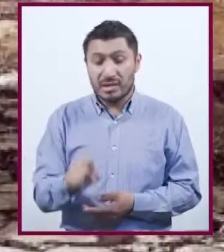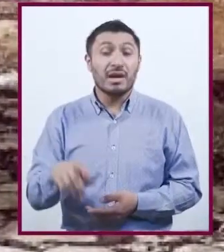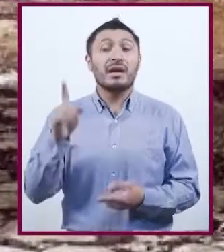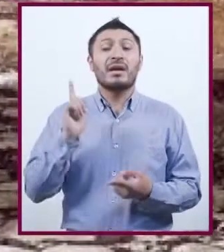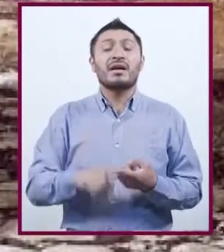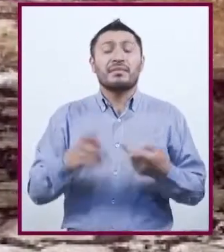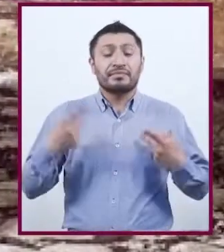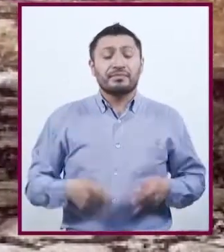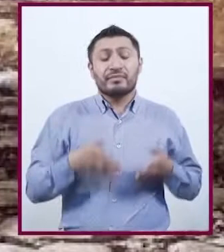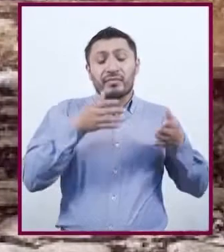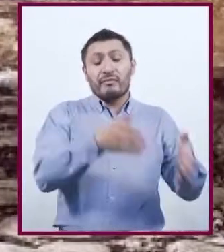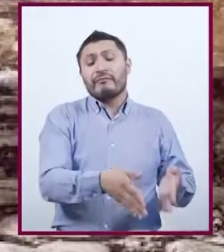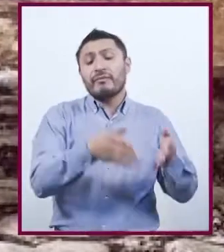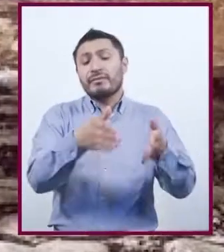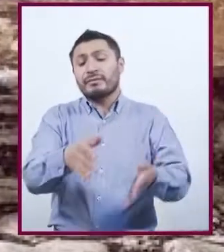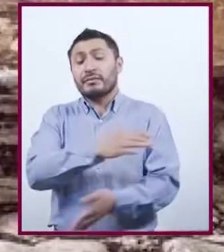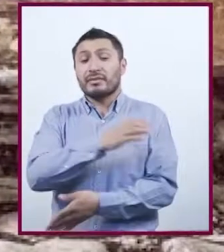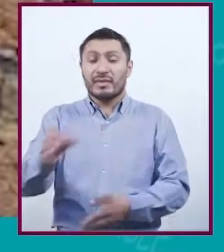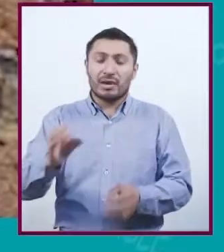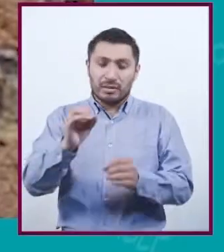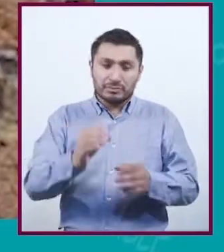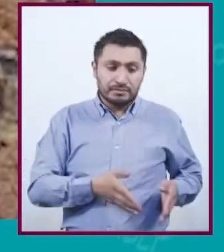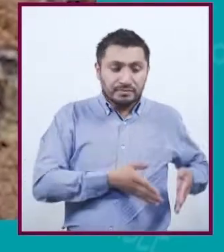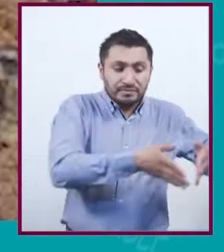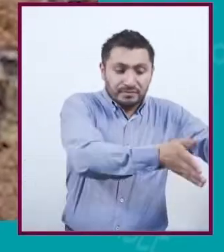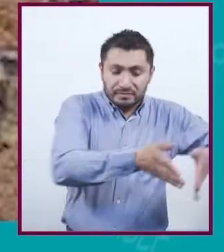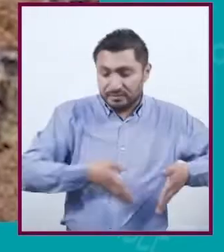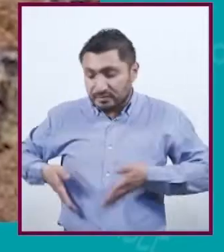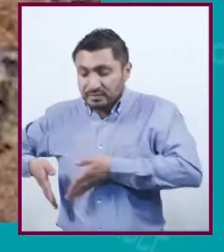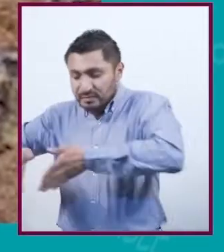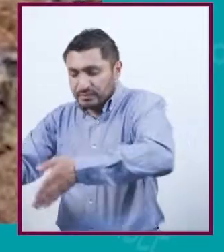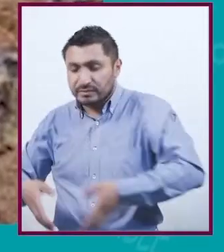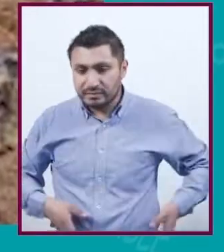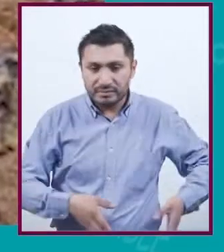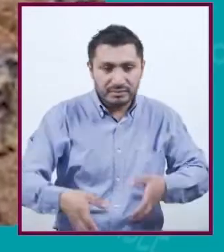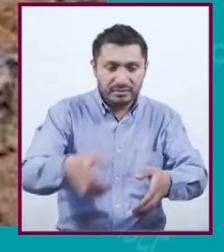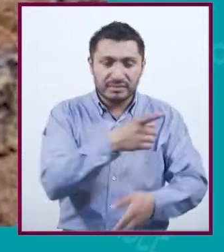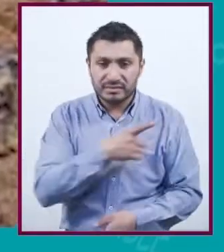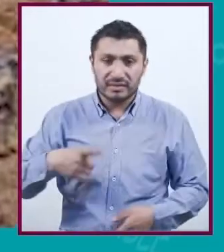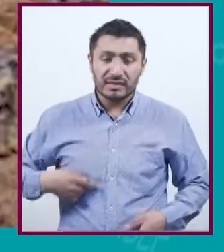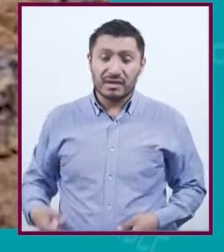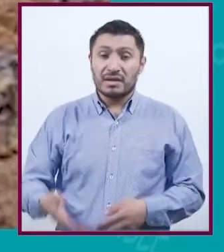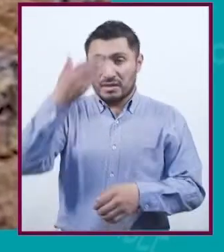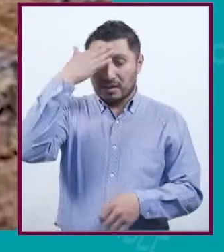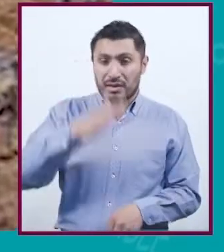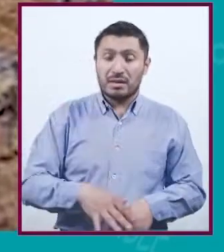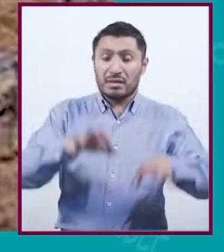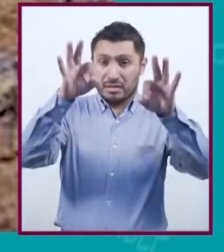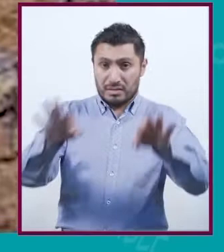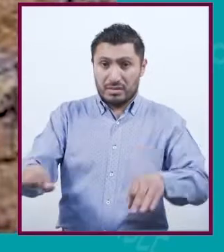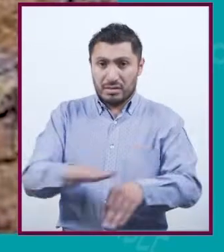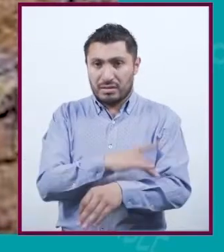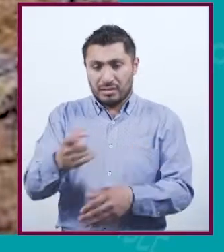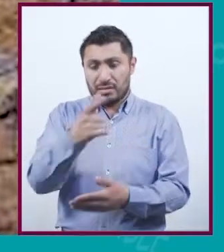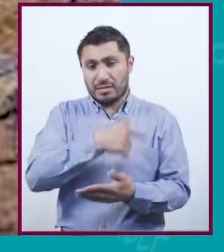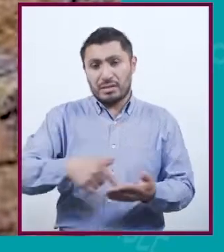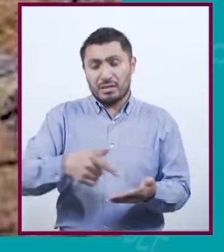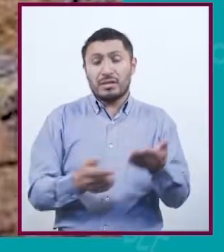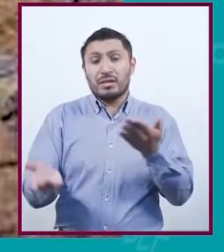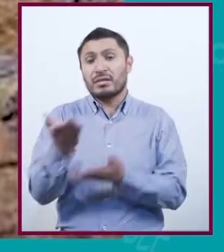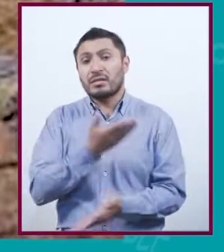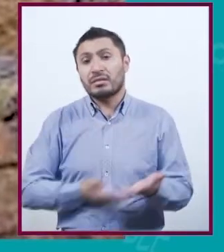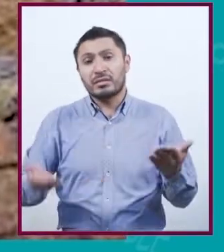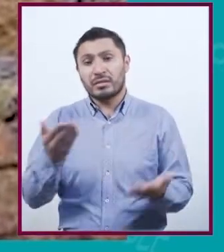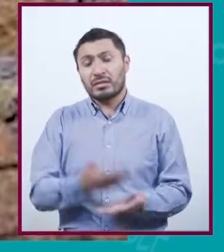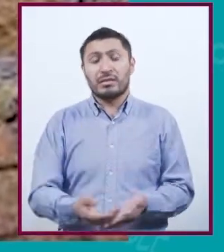de las 12 tablas, quienes enterraban a sus muertos en el campo o a la orilla de los caminos debían tener muy buena